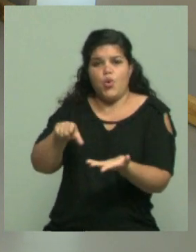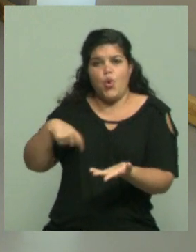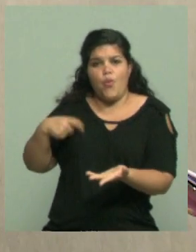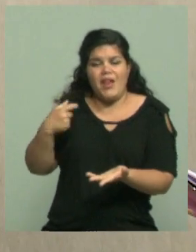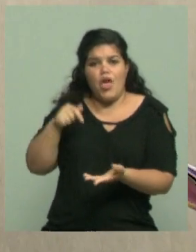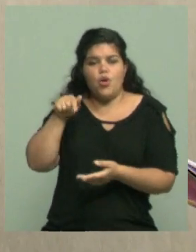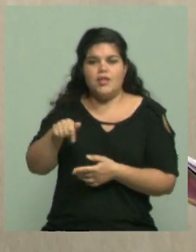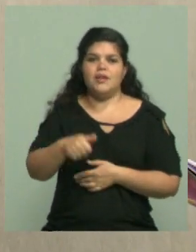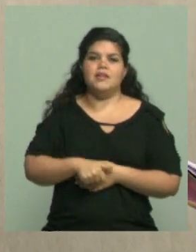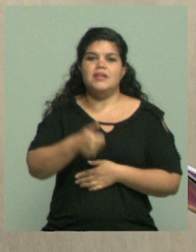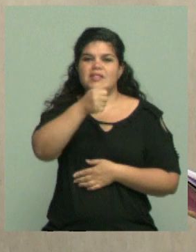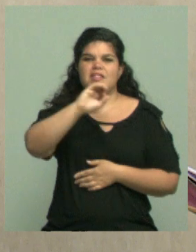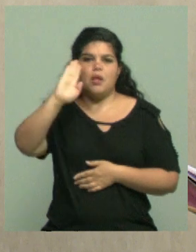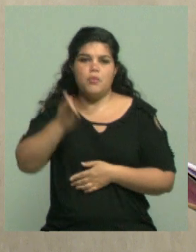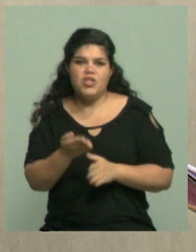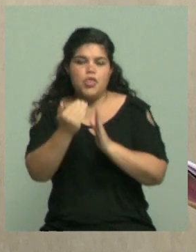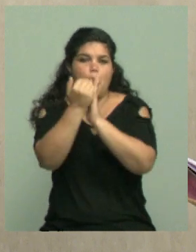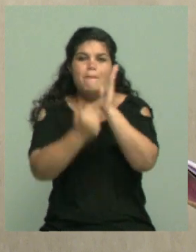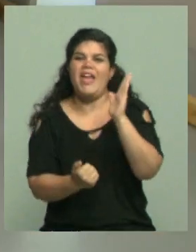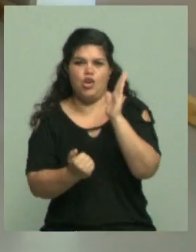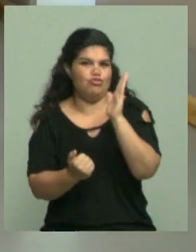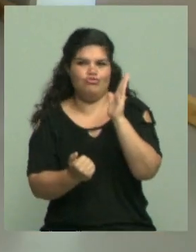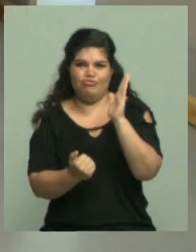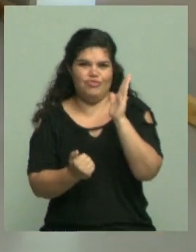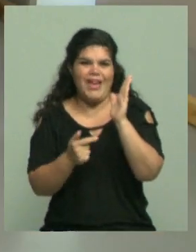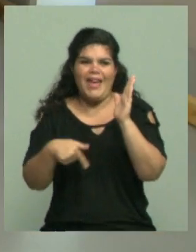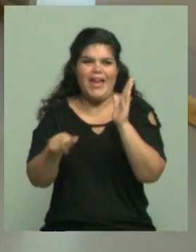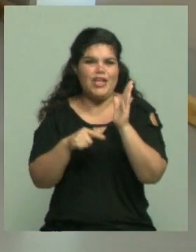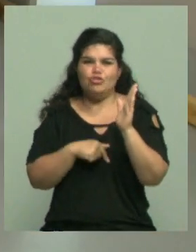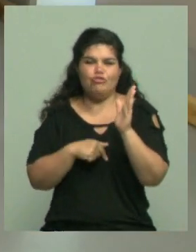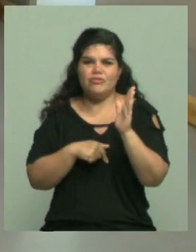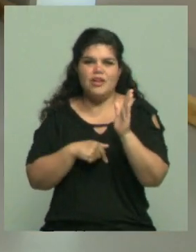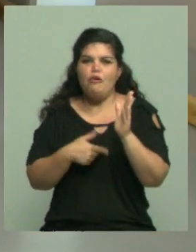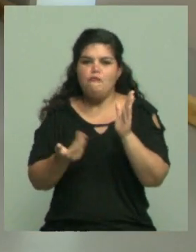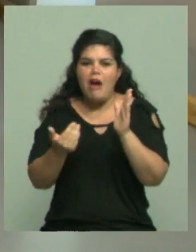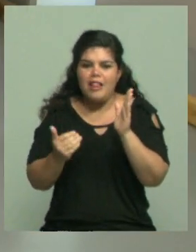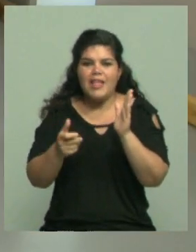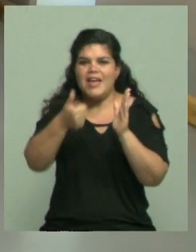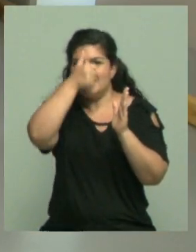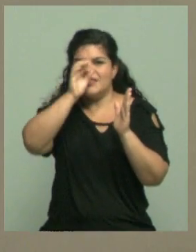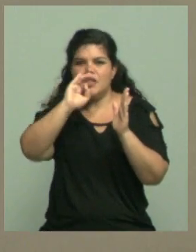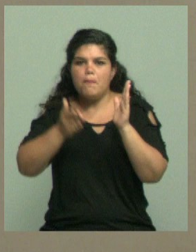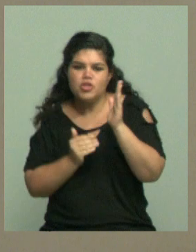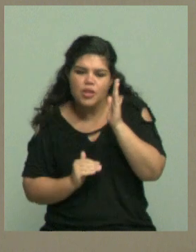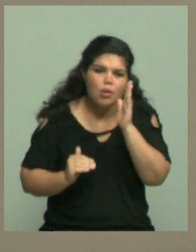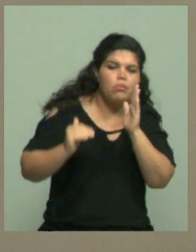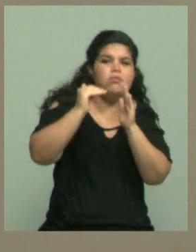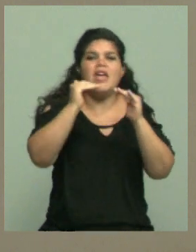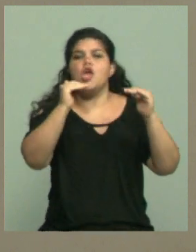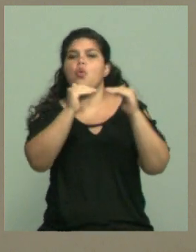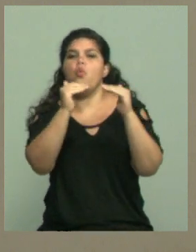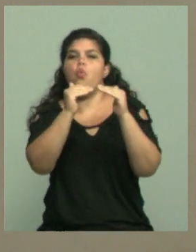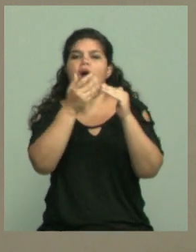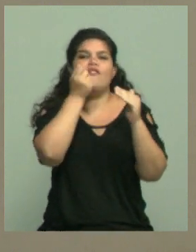a la inflación. Bueno, está claro eso, que estamos Clarísimo. 60% atrás. Un dato para repasar, Liliana.